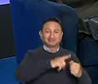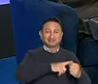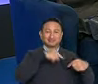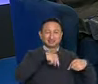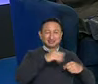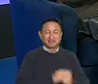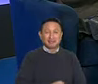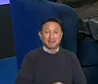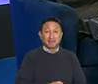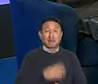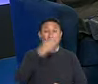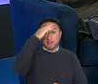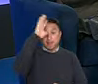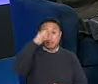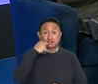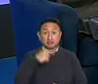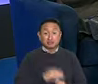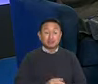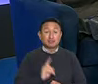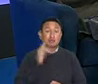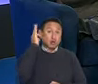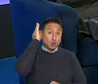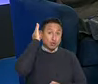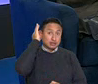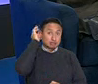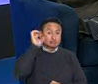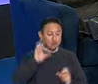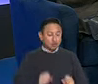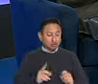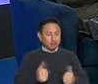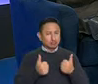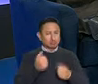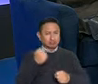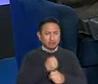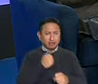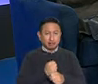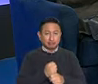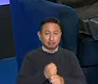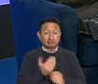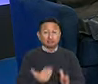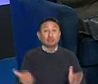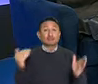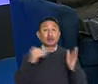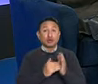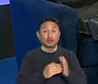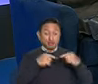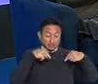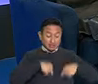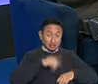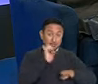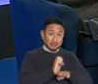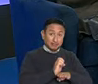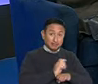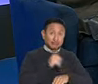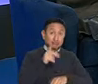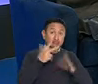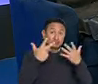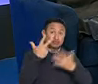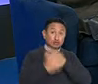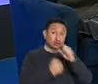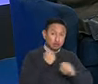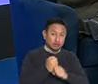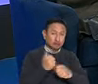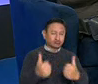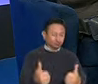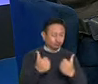lejana, en México, le dije, es la primera mujer, tiene la oportunidad de hacer un buen trabajo. Le voy a repetir al aire y en Ecuador, van a ser 8 años, haga